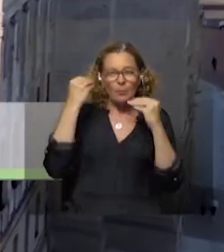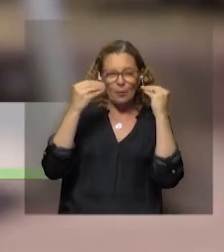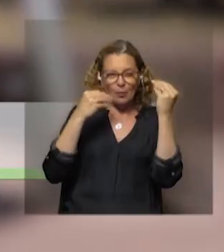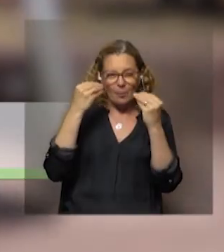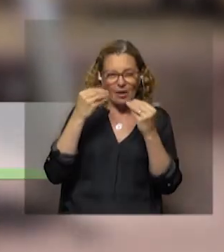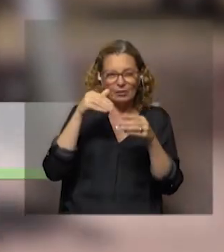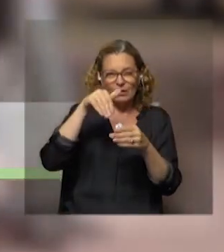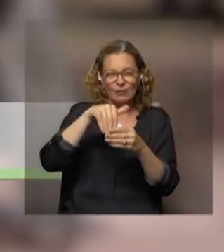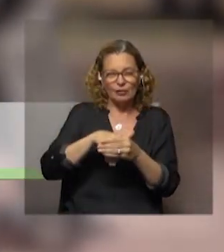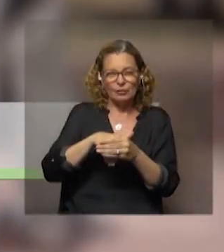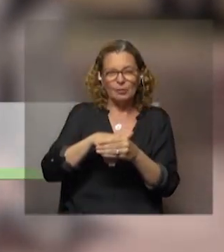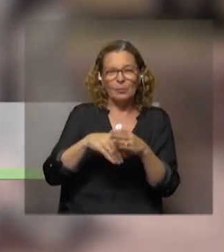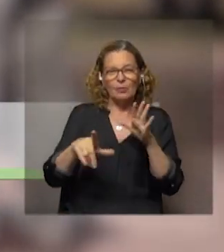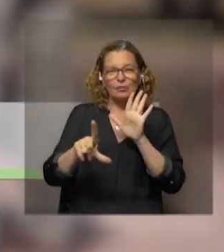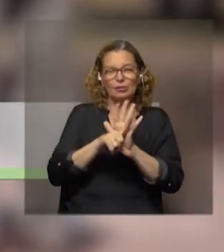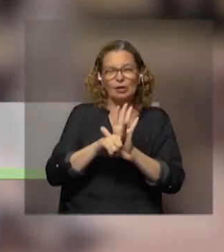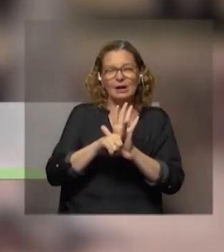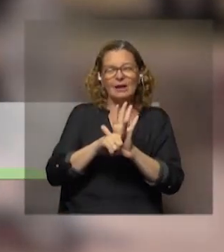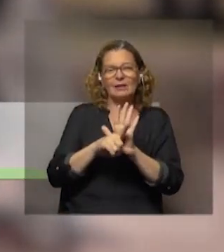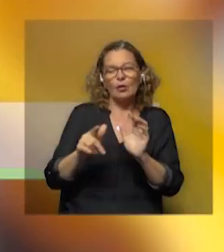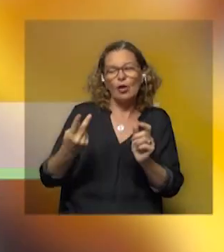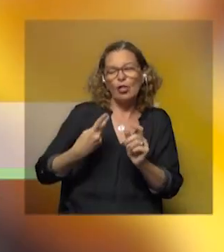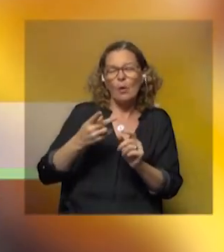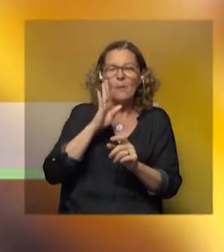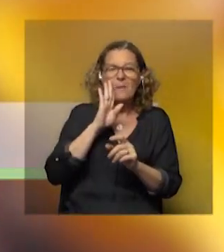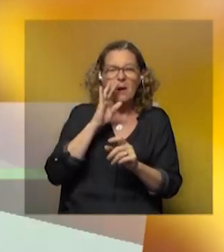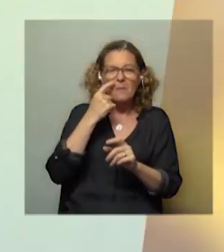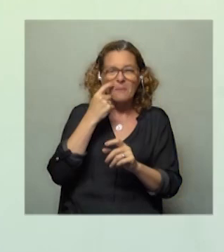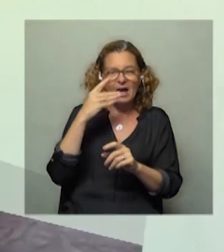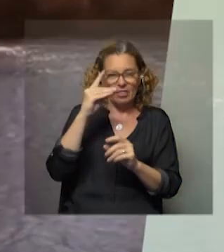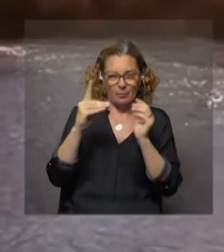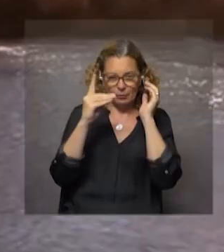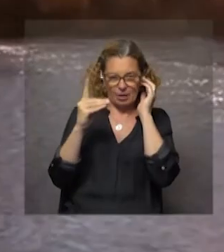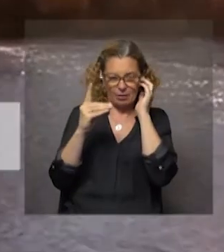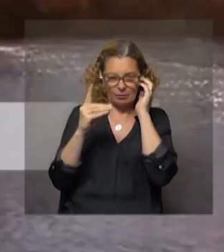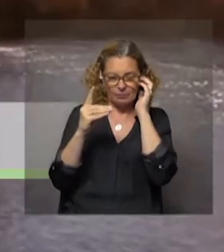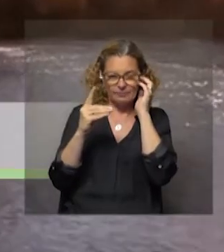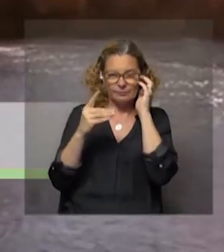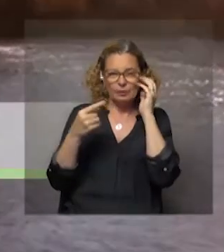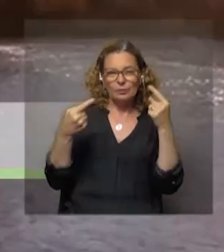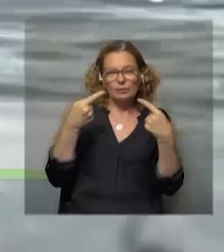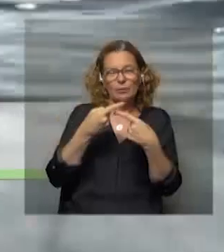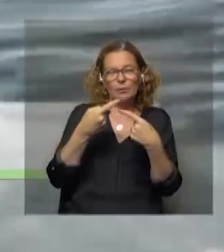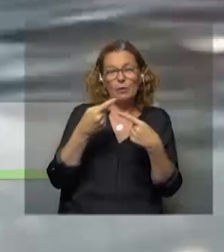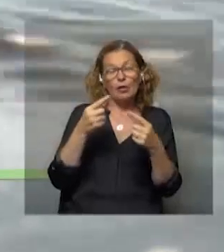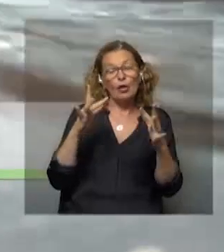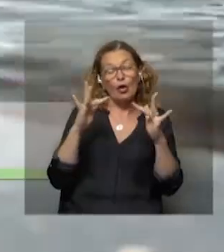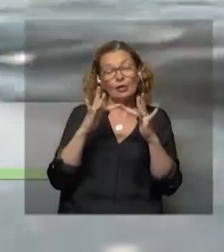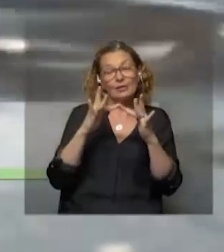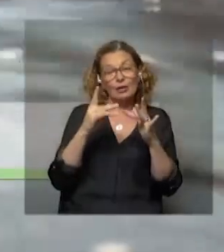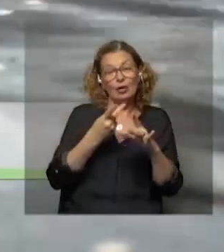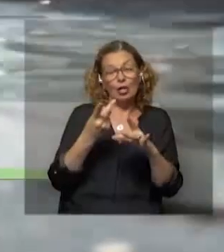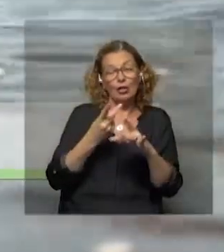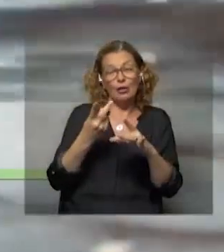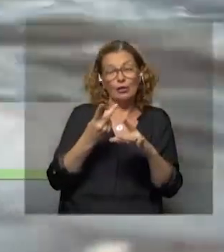la inminente votación del proyecto de ley de corresponsabilidad en la crianza en la cámara de diputados oficialismo y oposición coinciden en la necesidad de